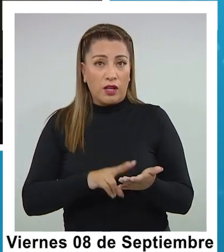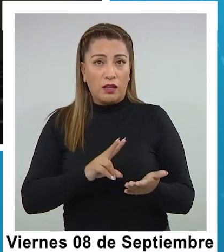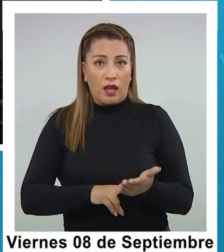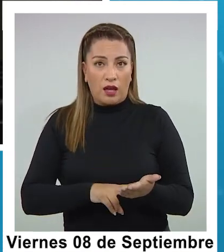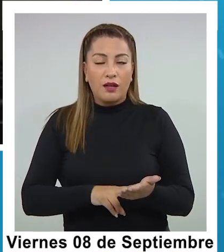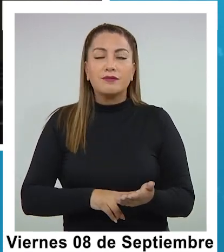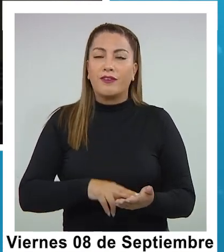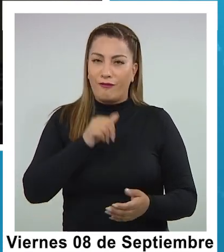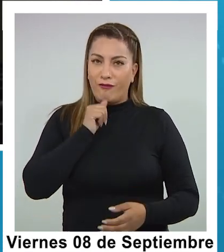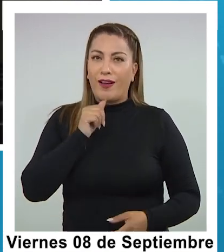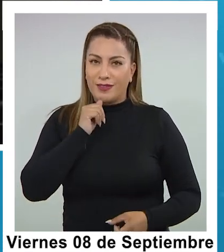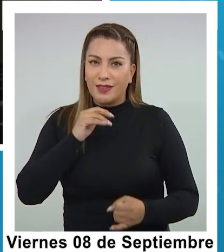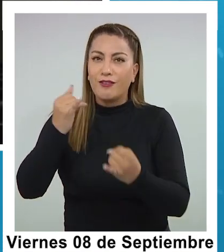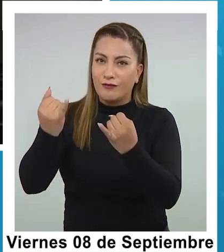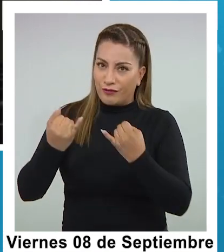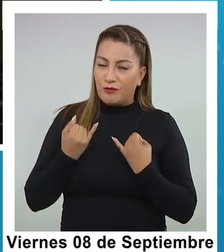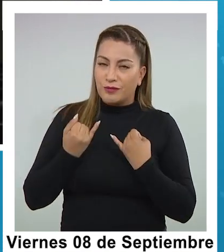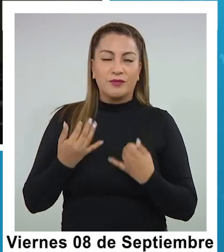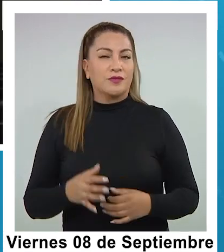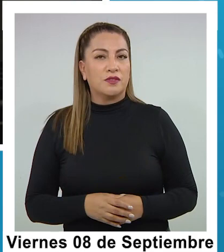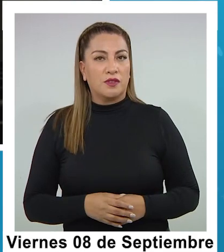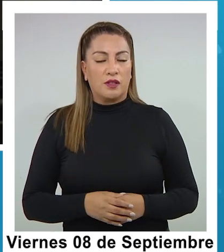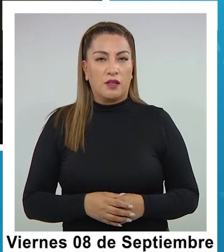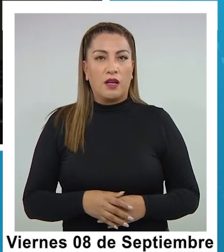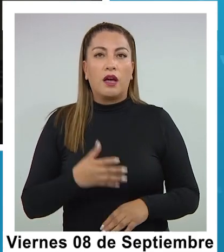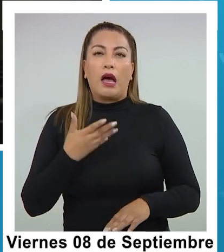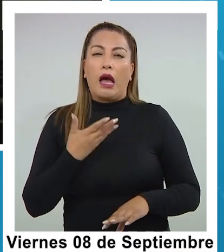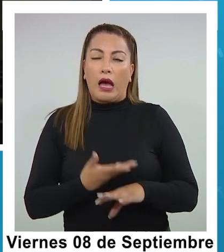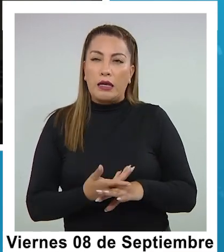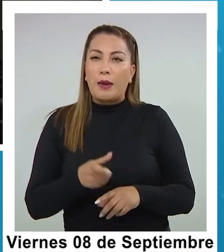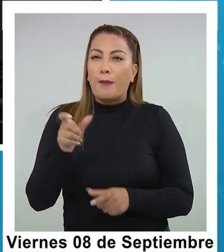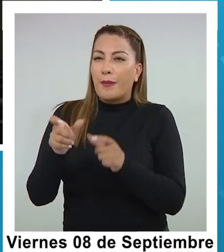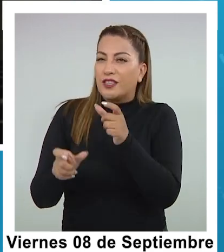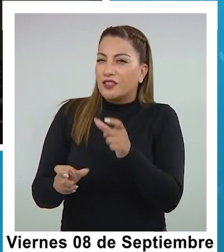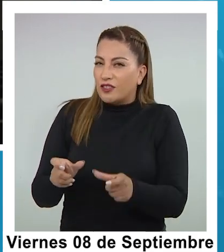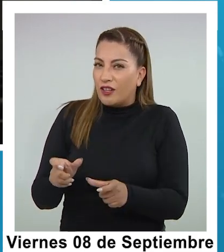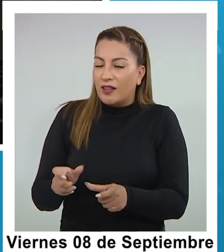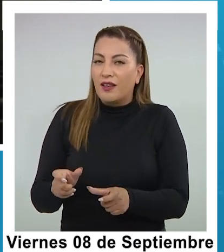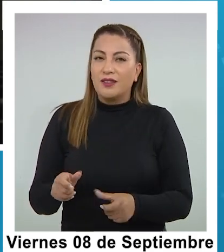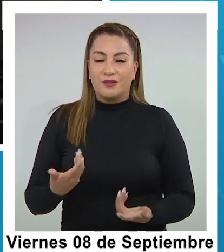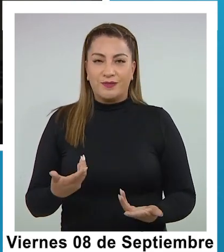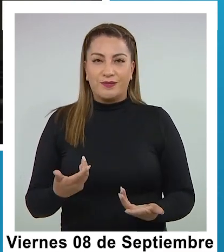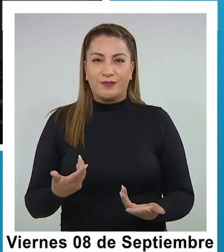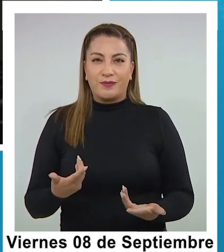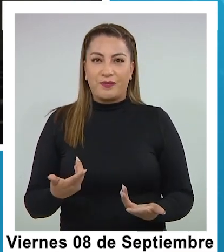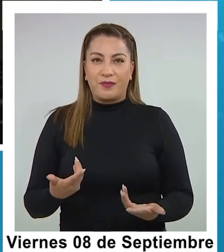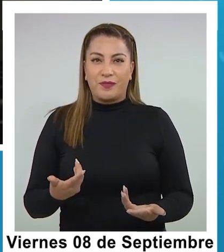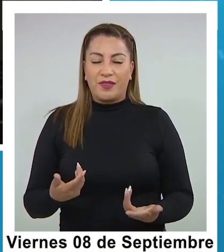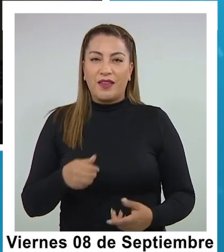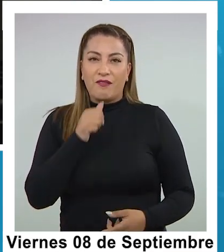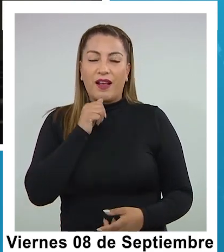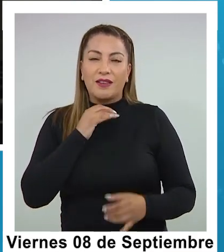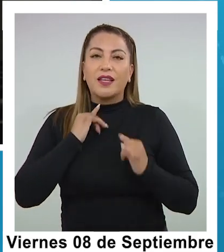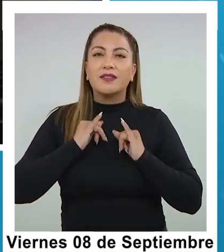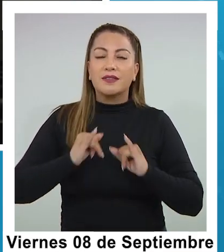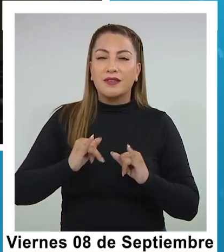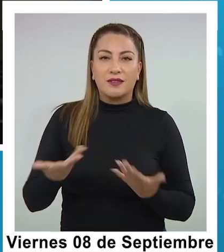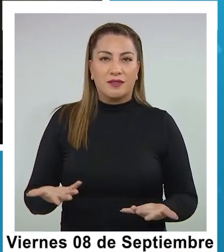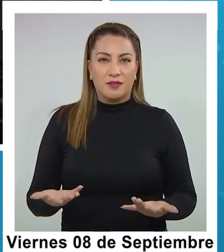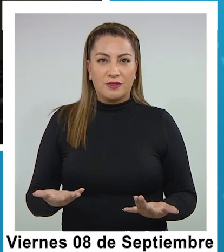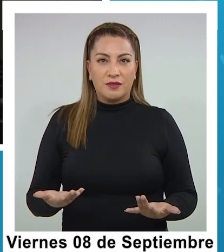mucha desinformación, es cierto que aquí hay intereses involucrados, es cierto, ¿verdad?, que la televisión está manejada por